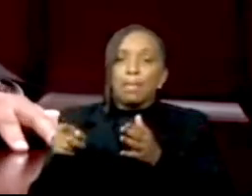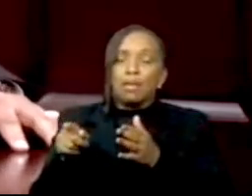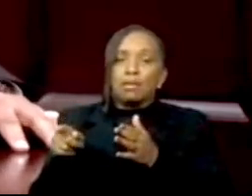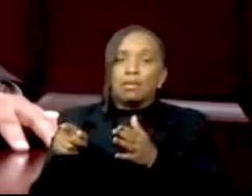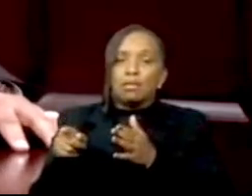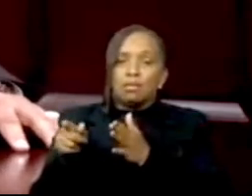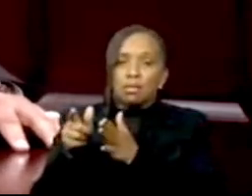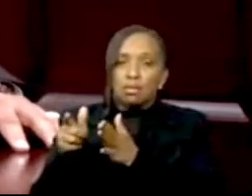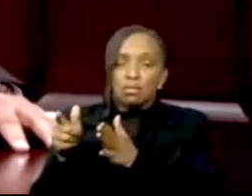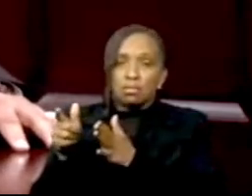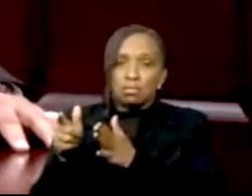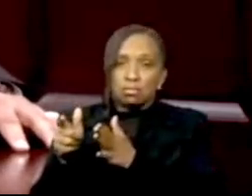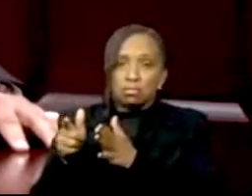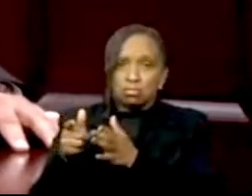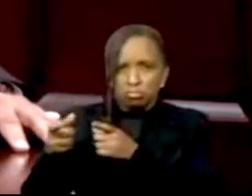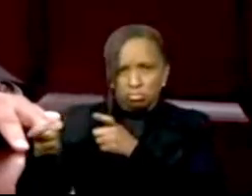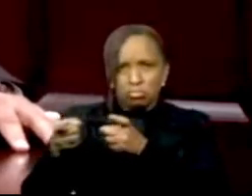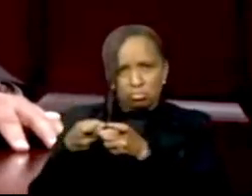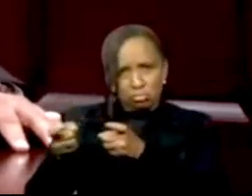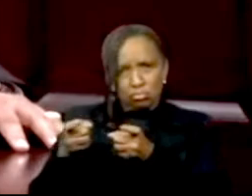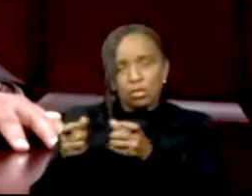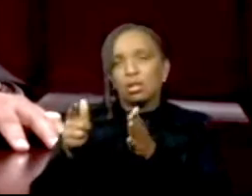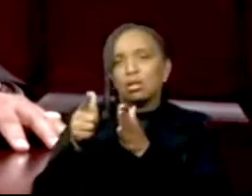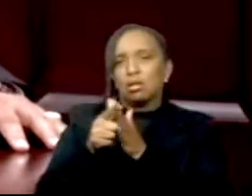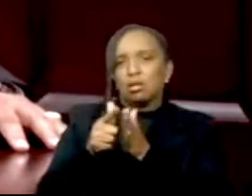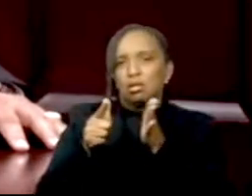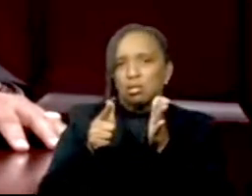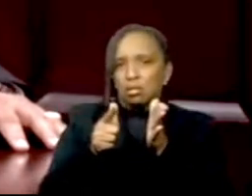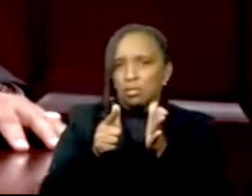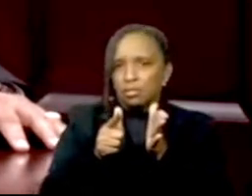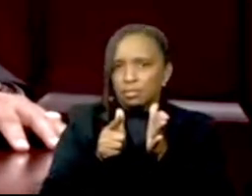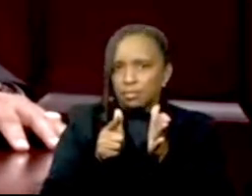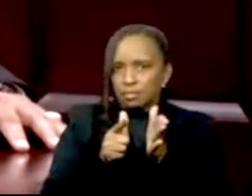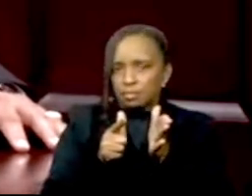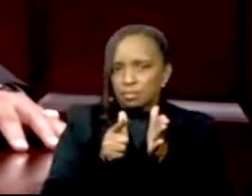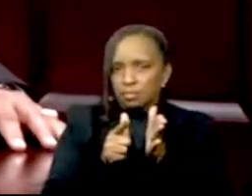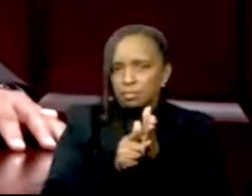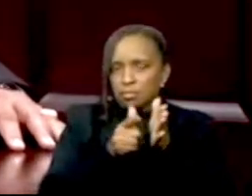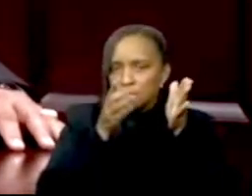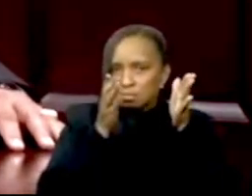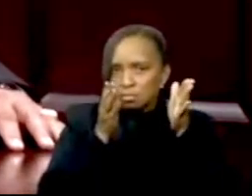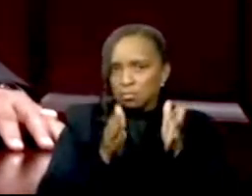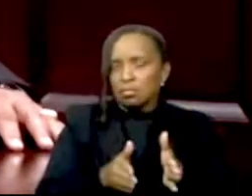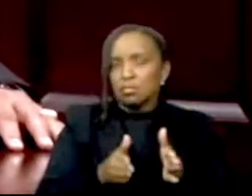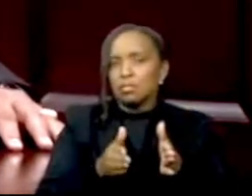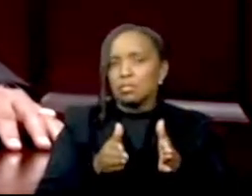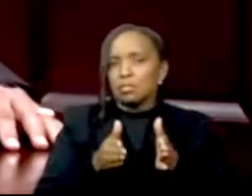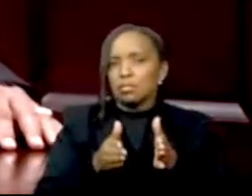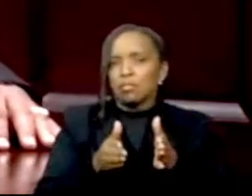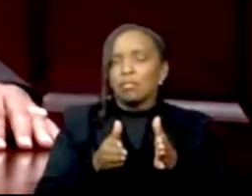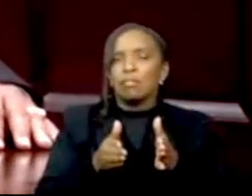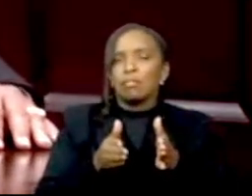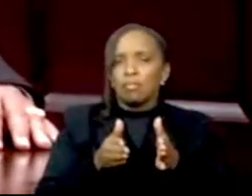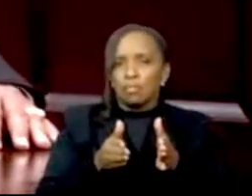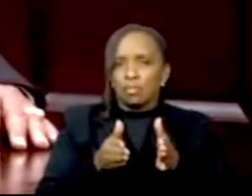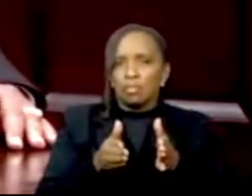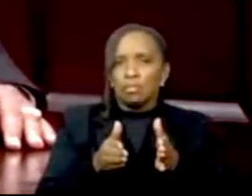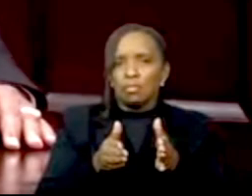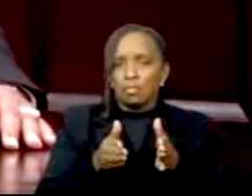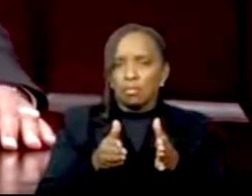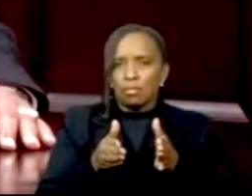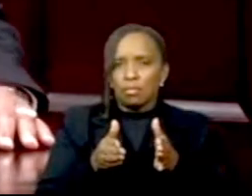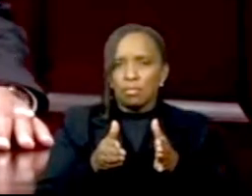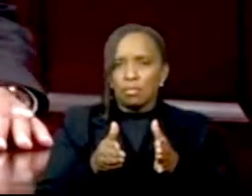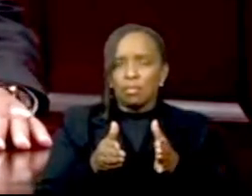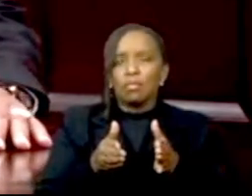raíz de este cambio, también se sometieron hoy, pues, eliminar los transitorios que